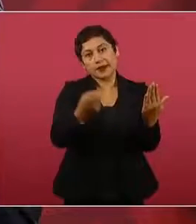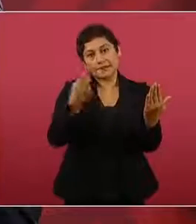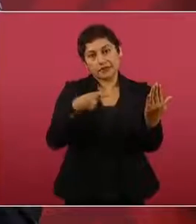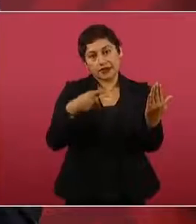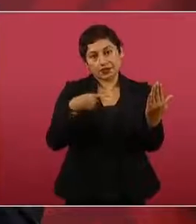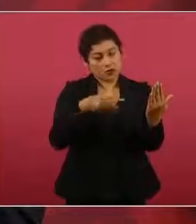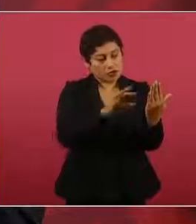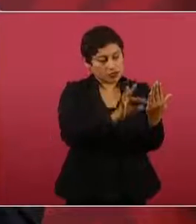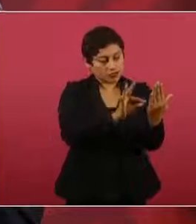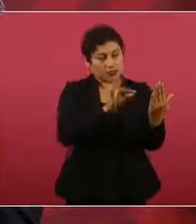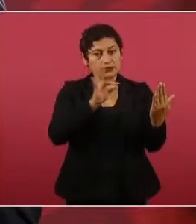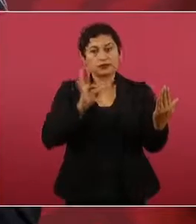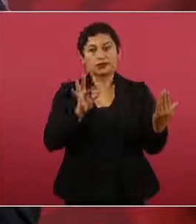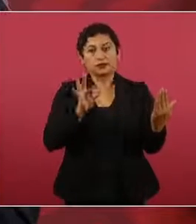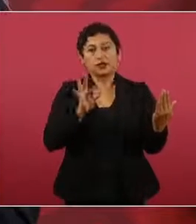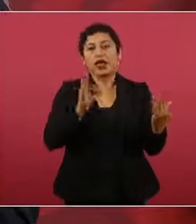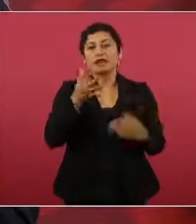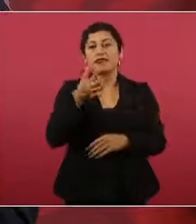creo que a 10,